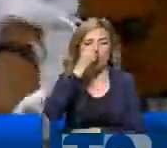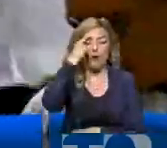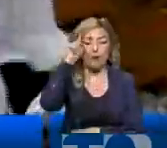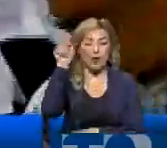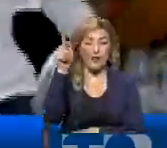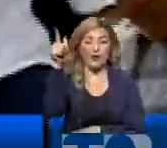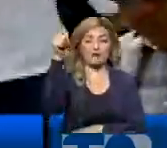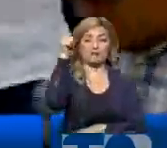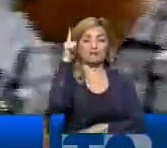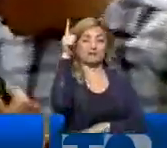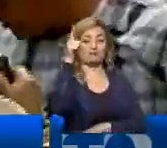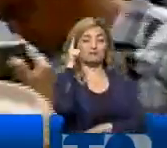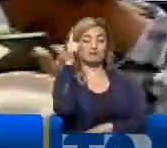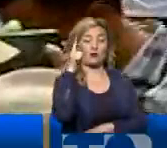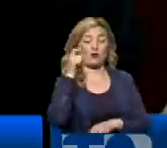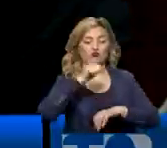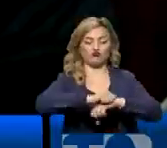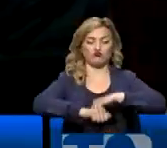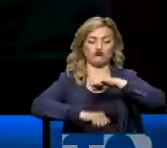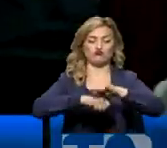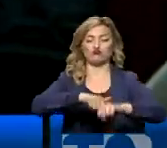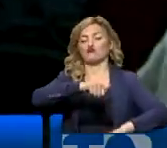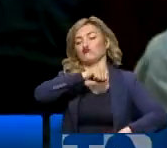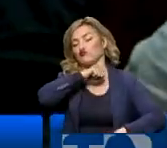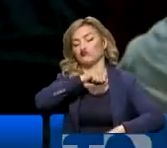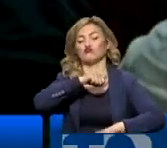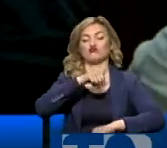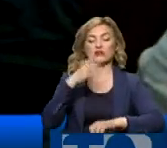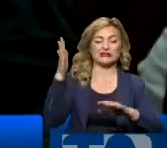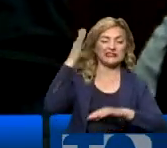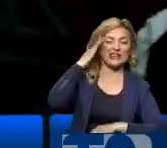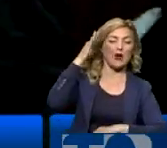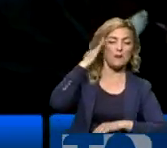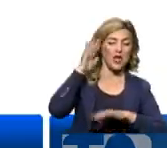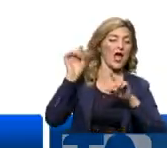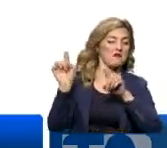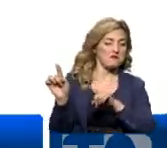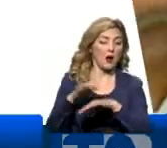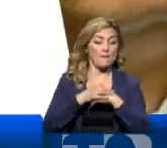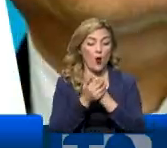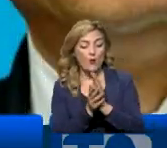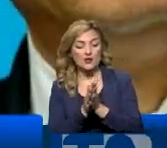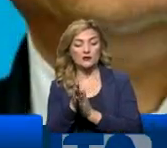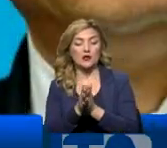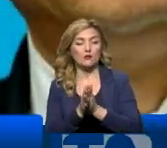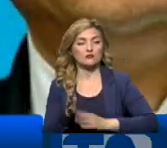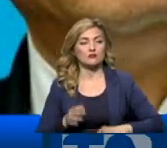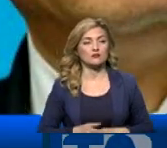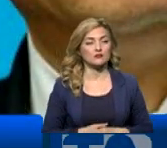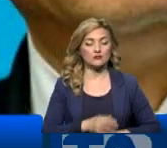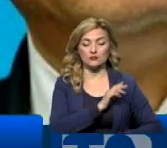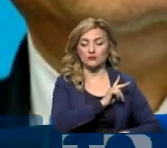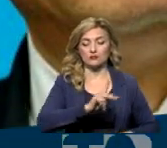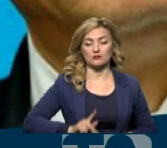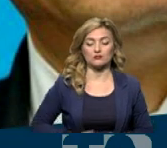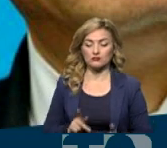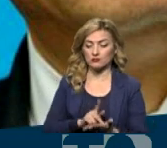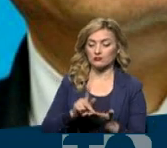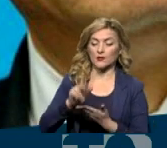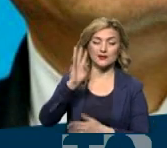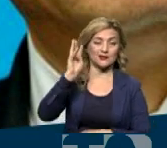en la cúspide y en la base de una estructura delincuencial que conocía y de la cual se aprovechaba, pues de forma personal